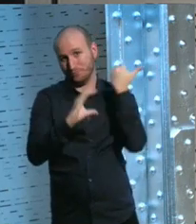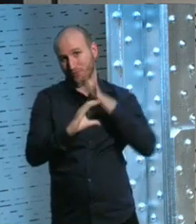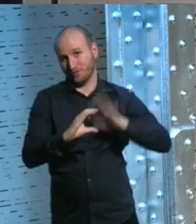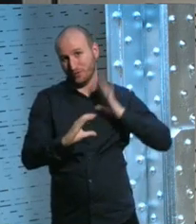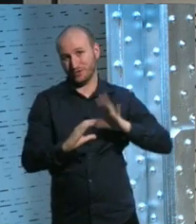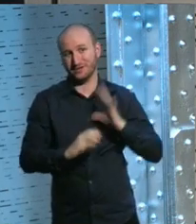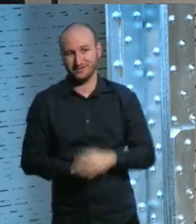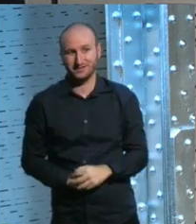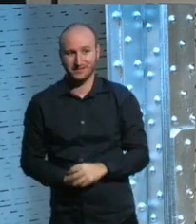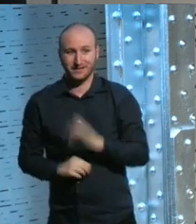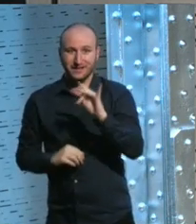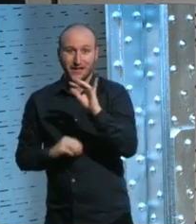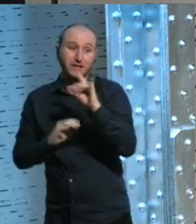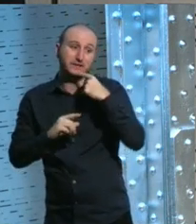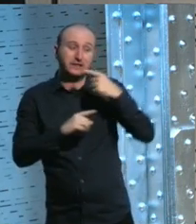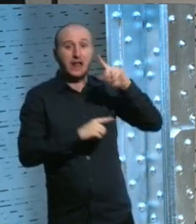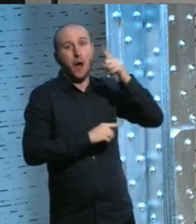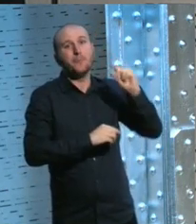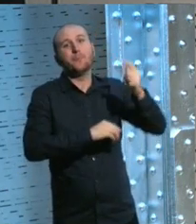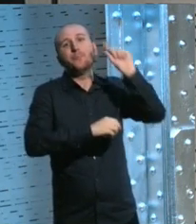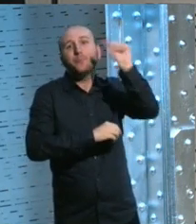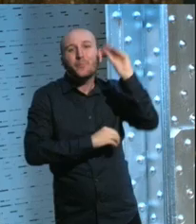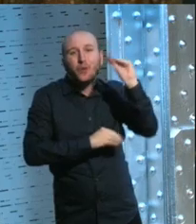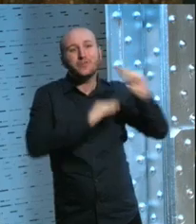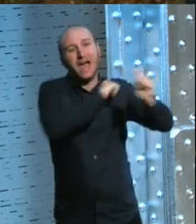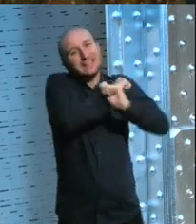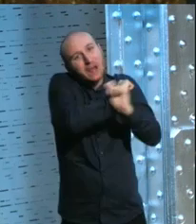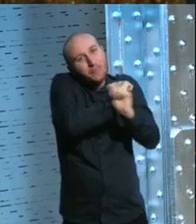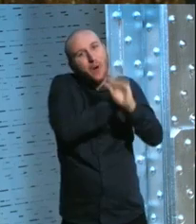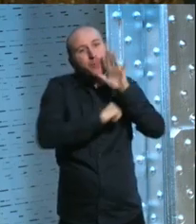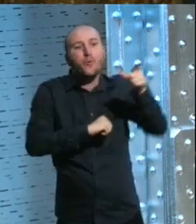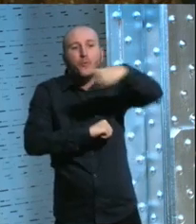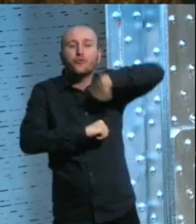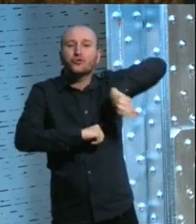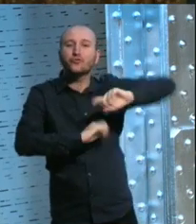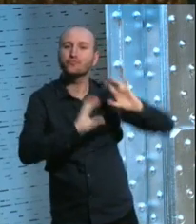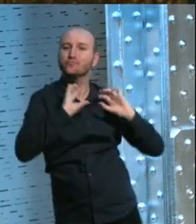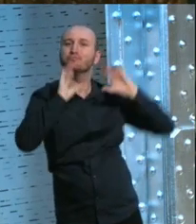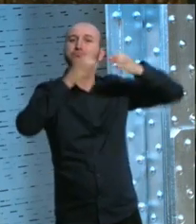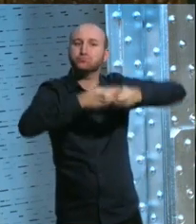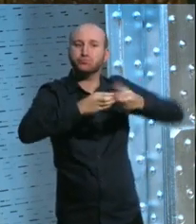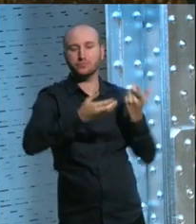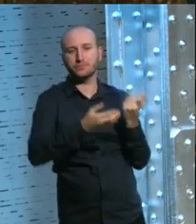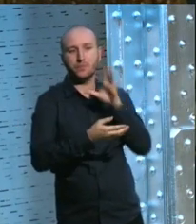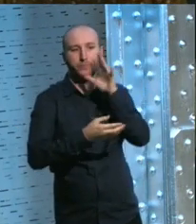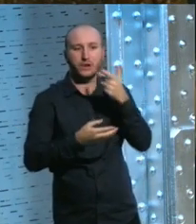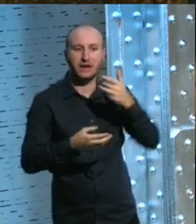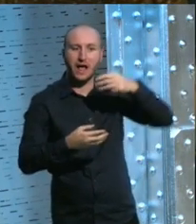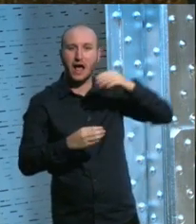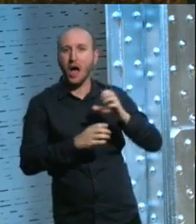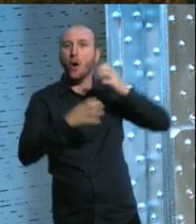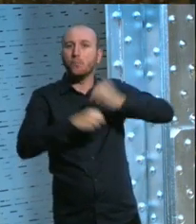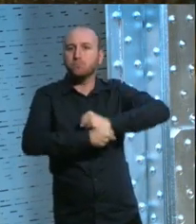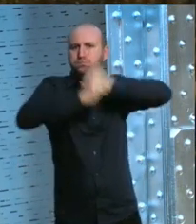cheque. Es una pregunta trampa, porque ese es el equipo que desarrolló la bomba atómica.